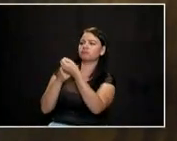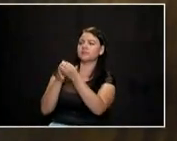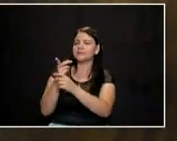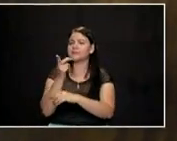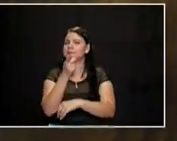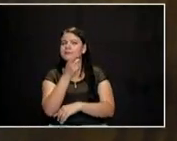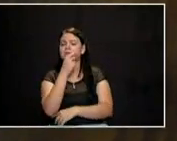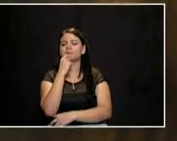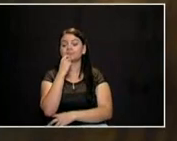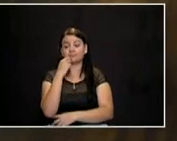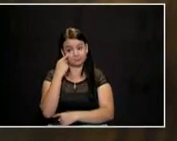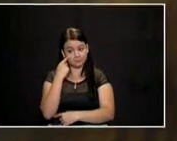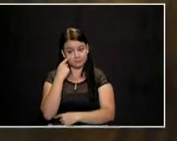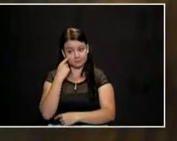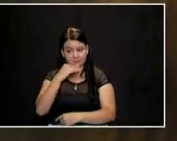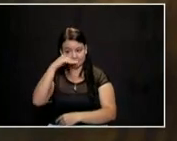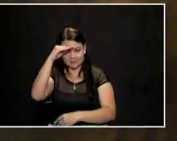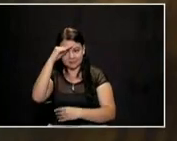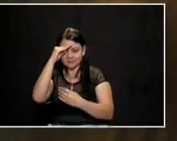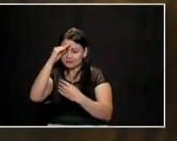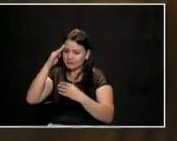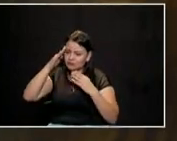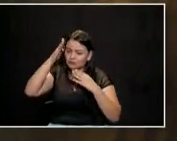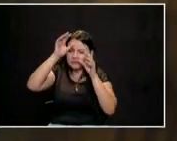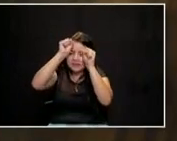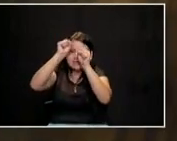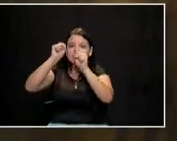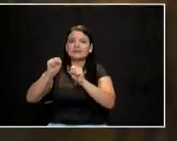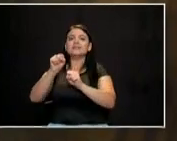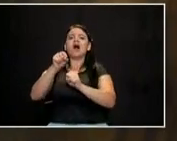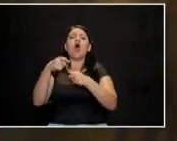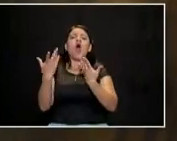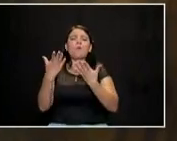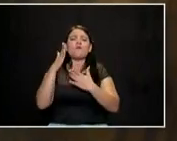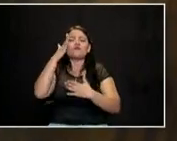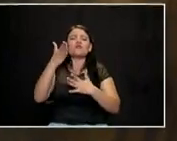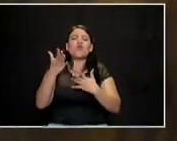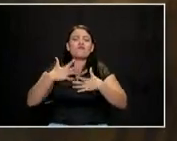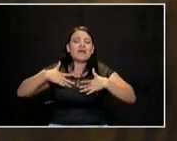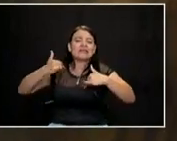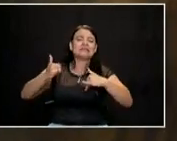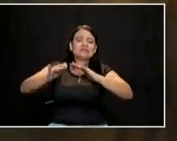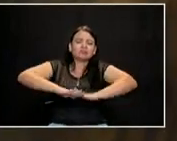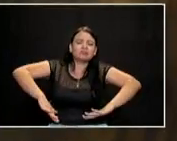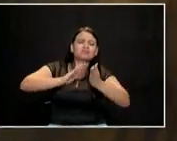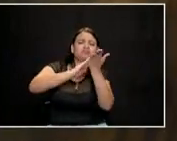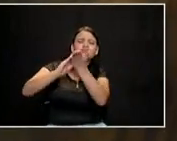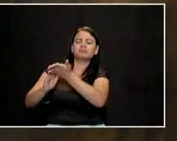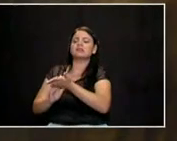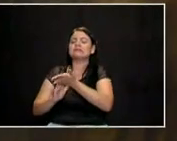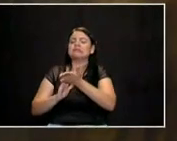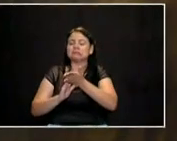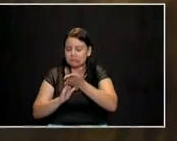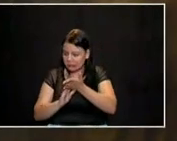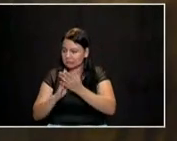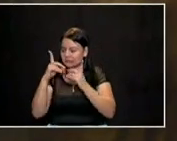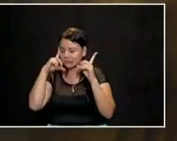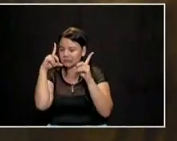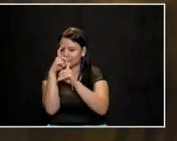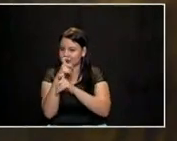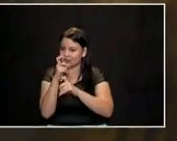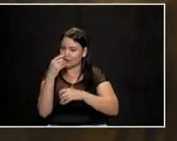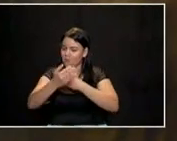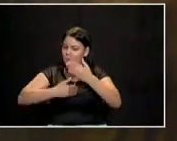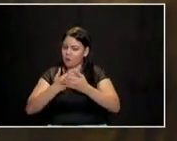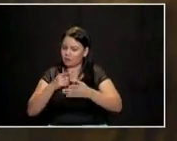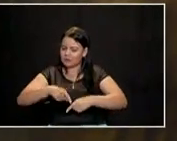de Medellín, por el futuro de sus familias, por el futuro de todos. Esta es la ciudad que queremos, la ciudad que va muy bien y la tenemos que